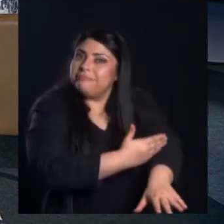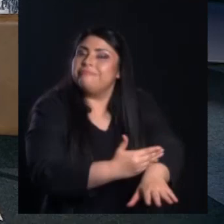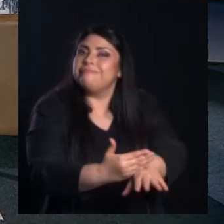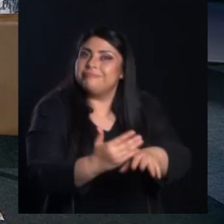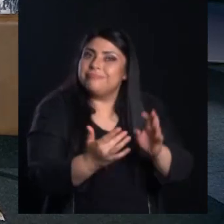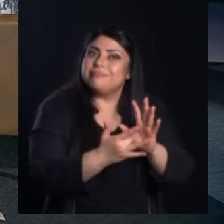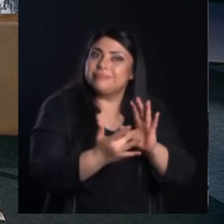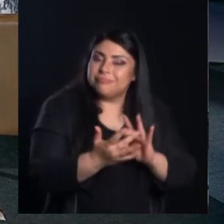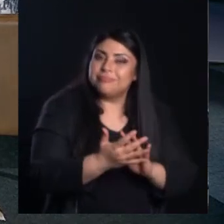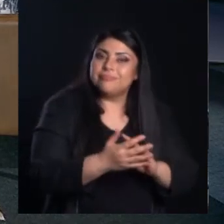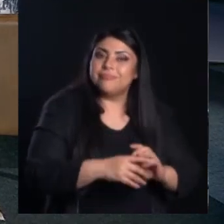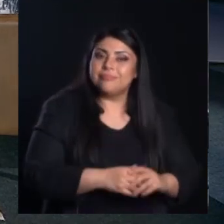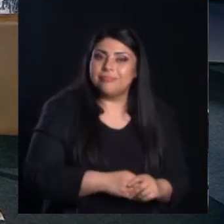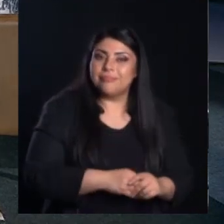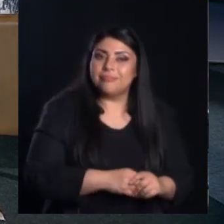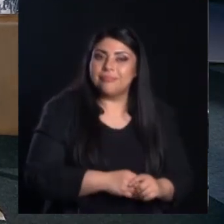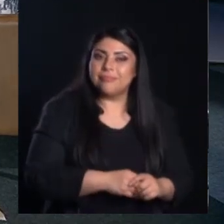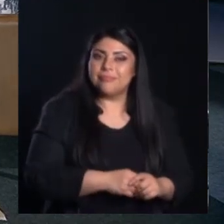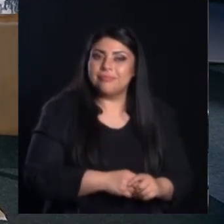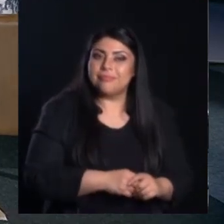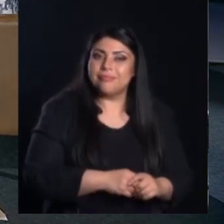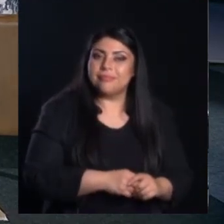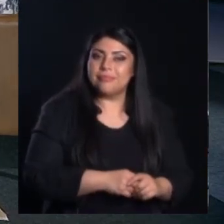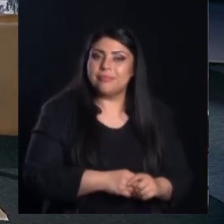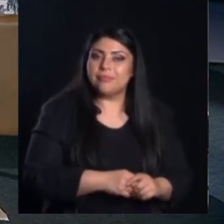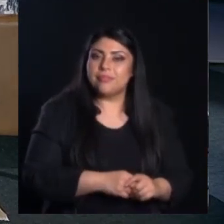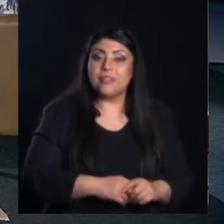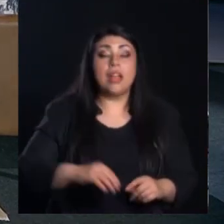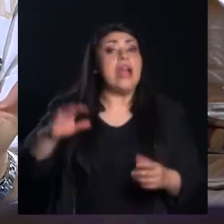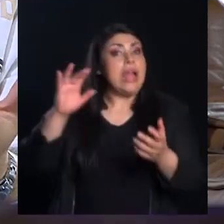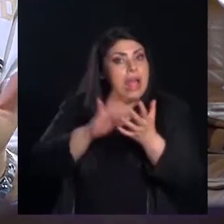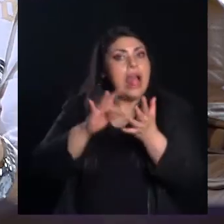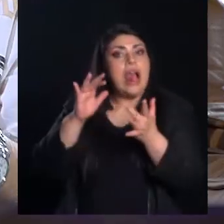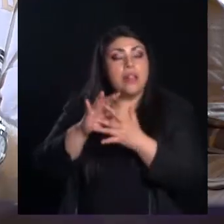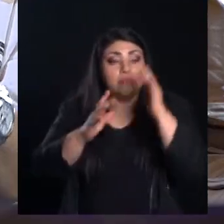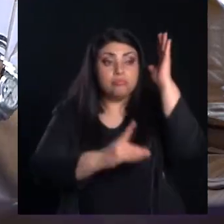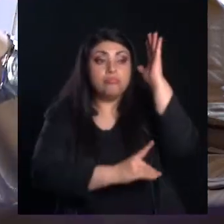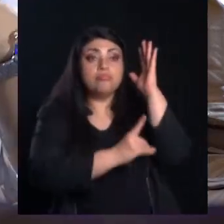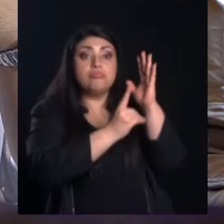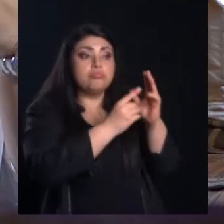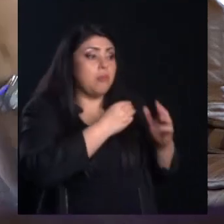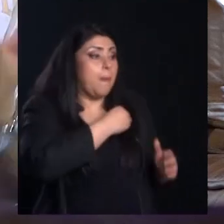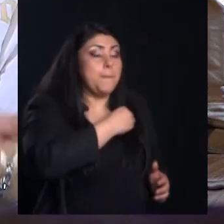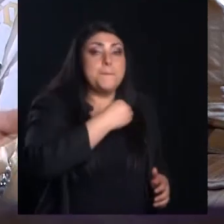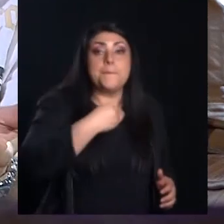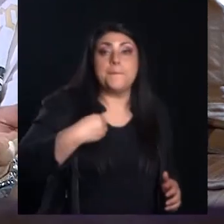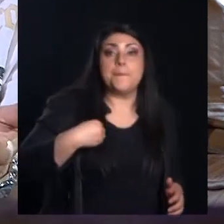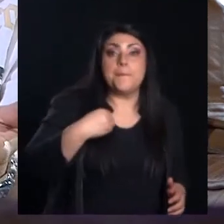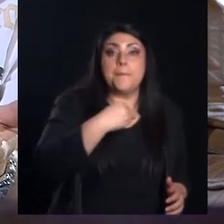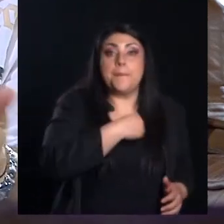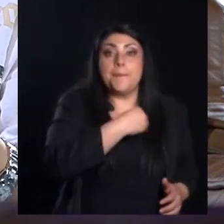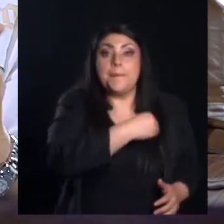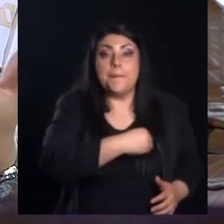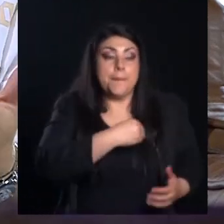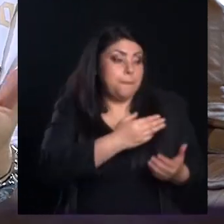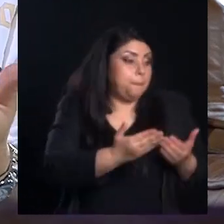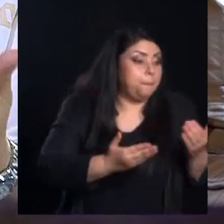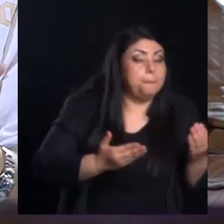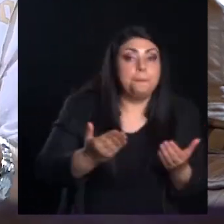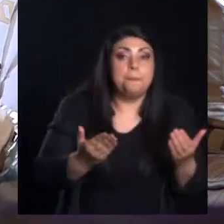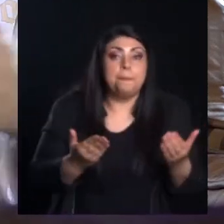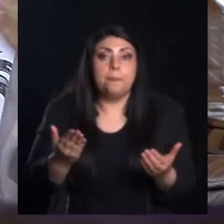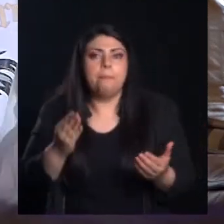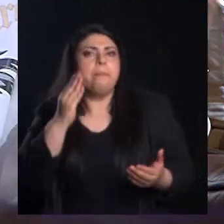que desarrolla su ministerio obviamente a eso vino empieza a vivir y experimentar